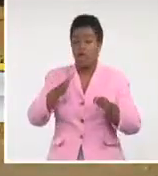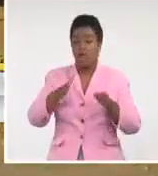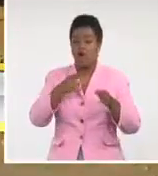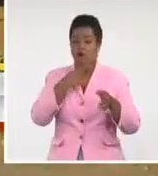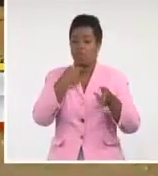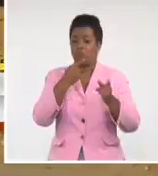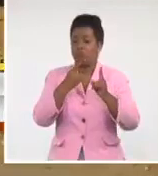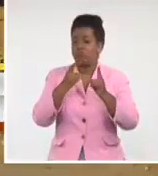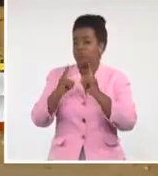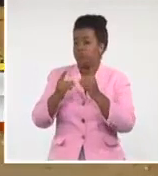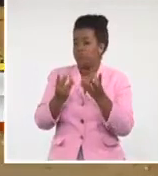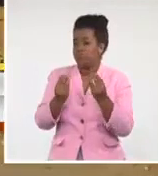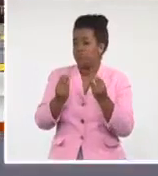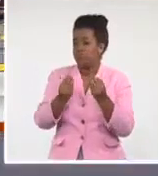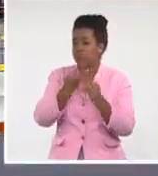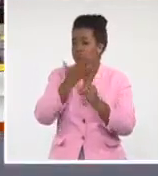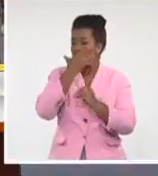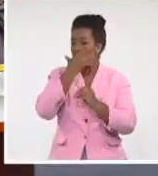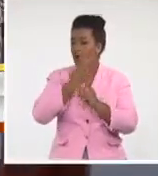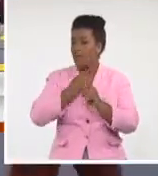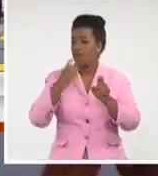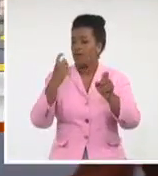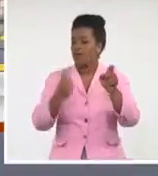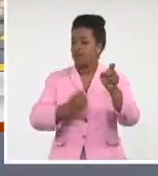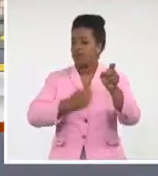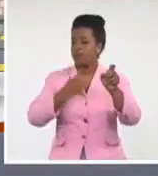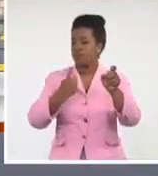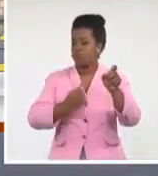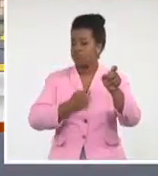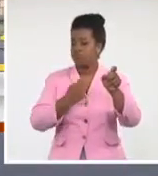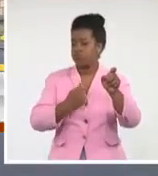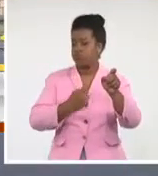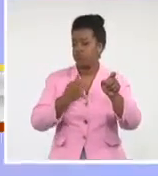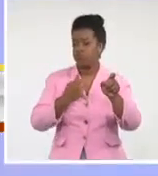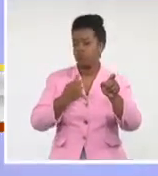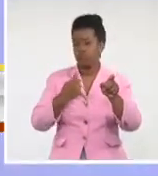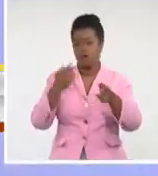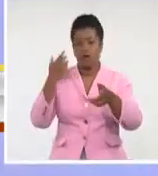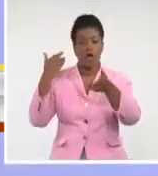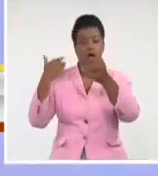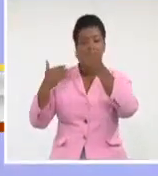la Juventud Redentor y la dictadura de Fulgencio Batista.